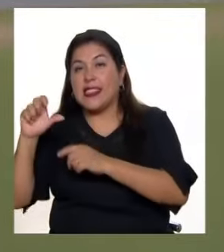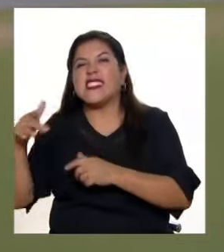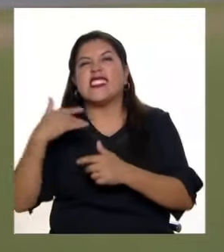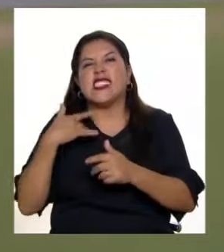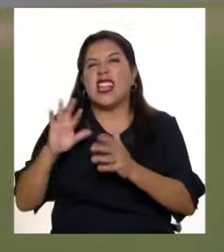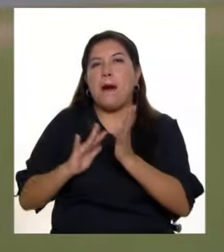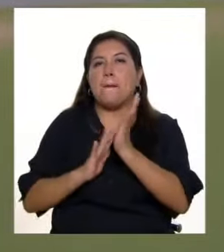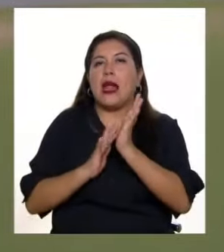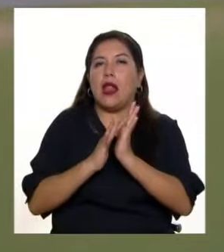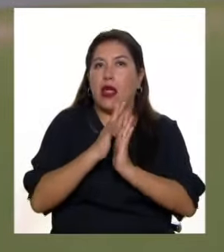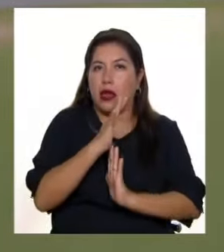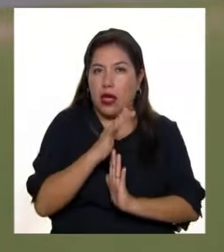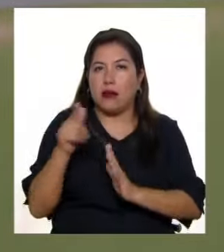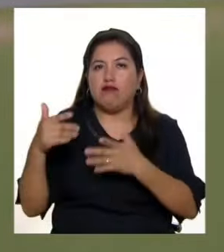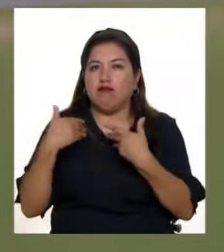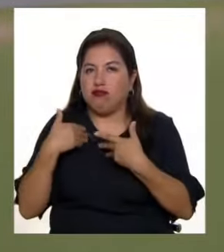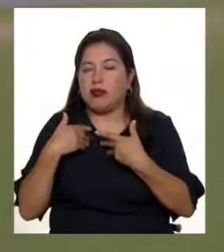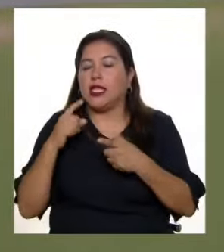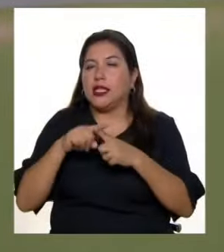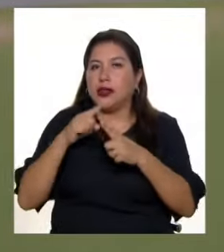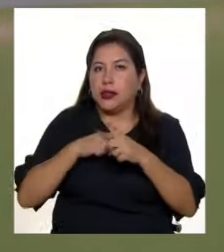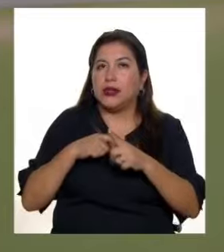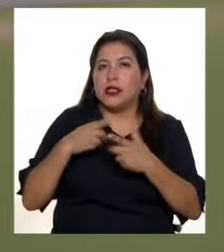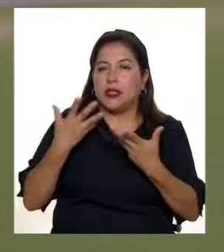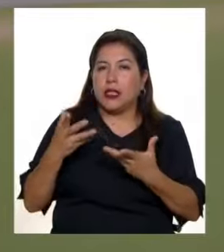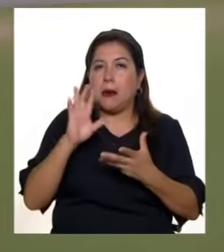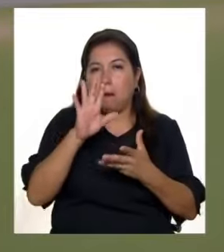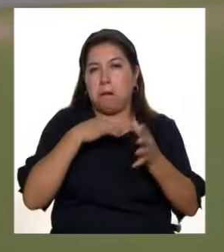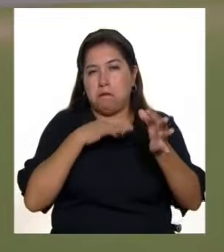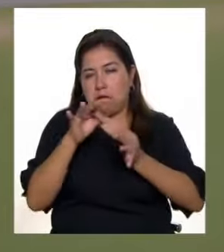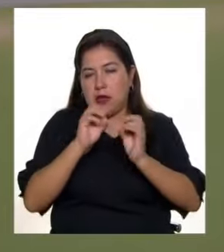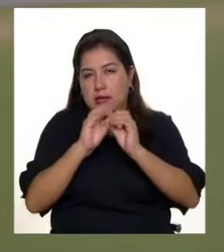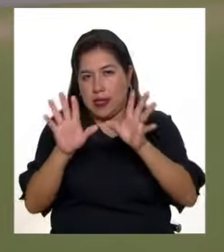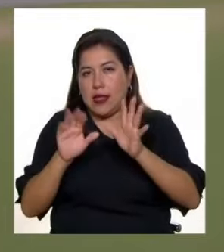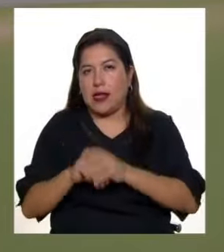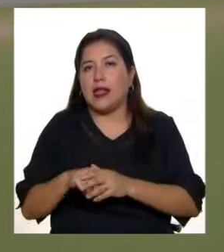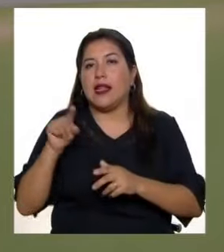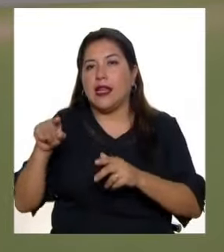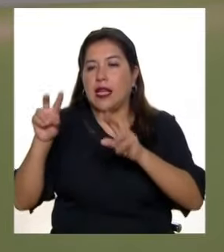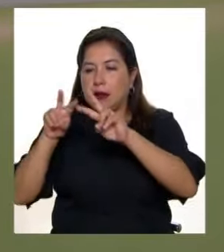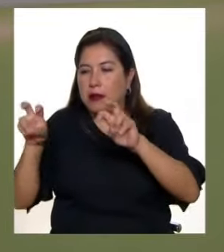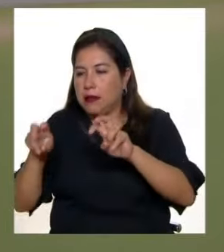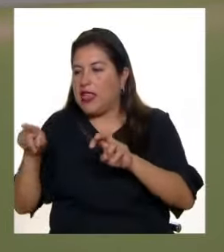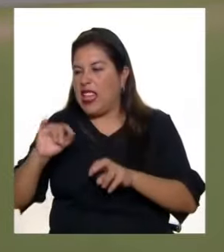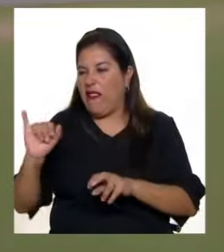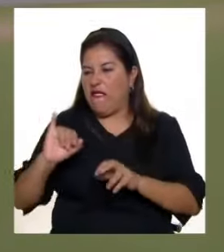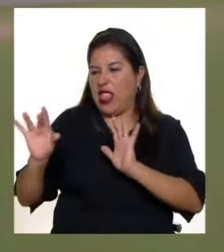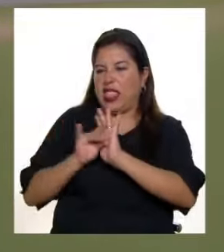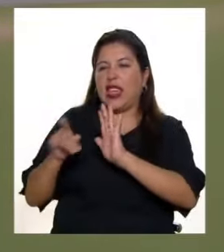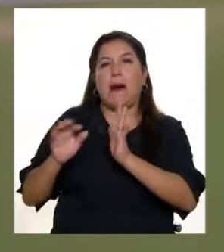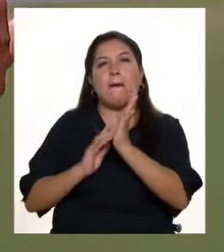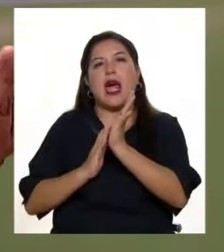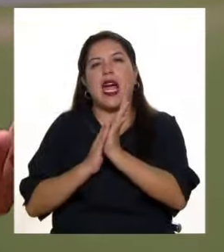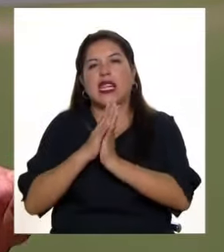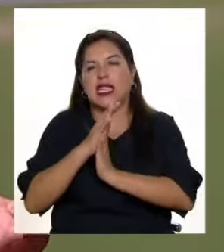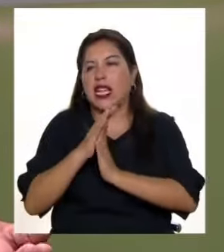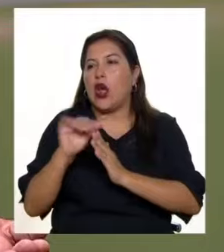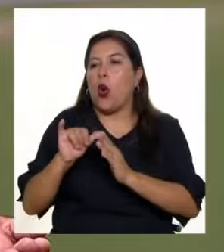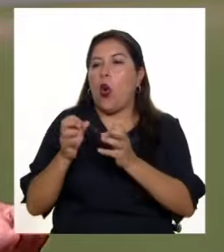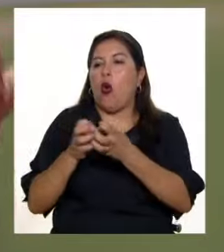la prostatitis se puede dividir, para que los amigos entiendan con más facilidad, en un tema bacteriano o infeccioso y en un tema